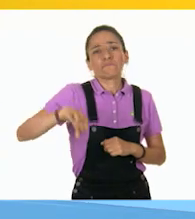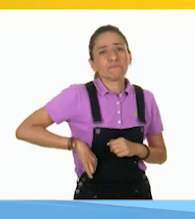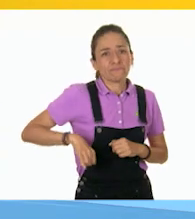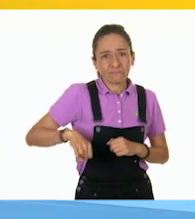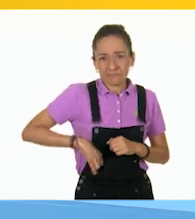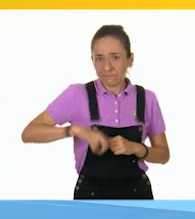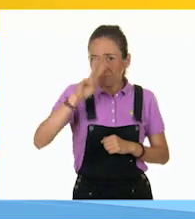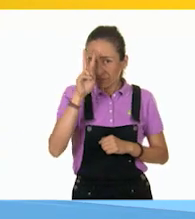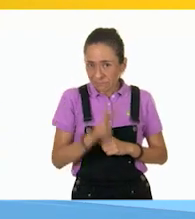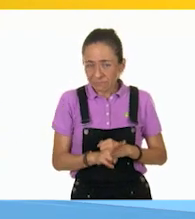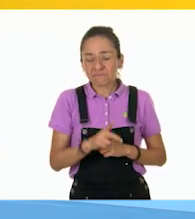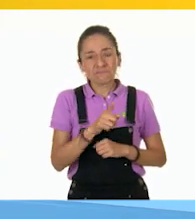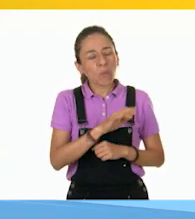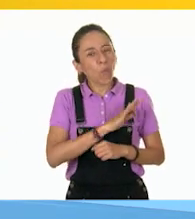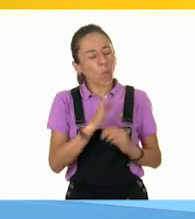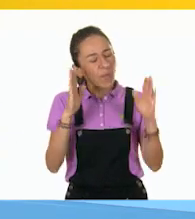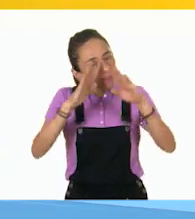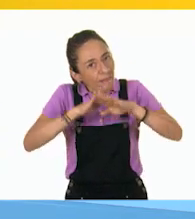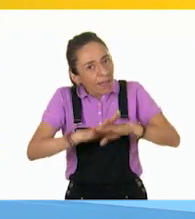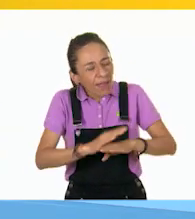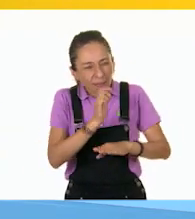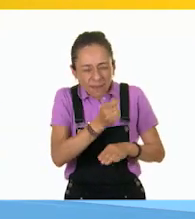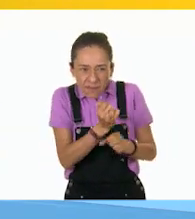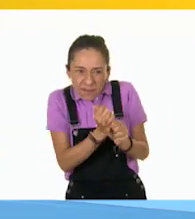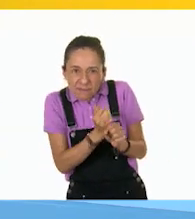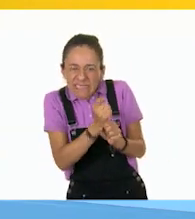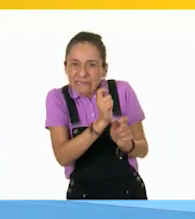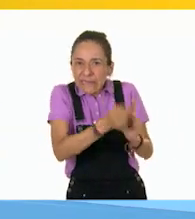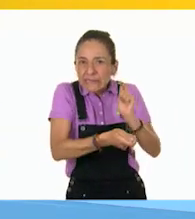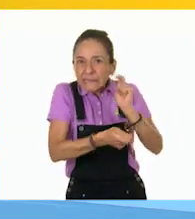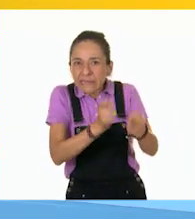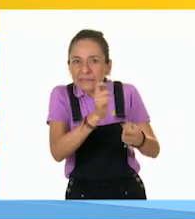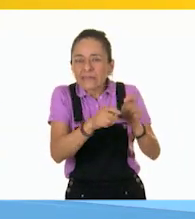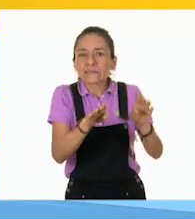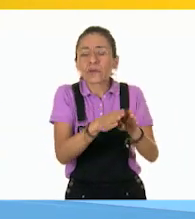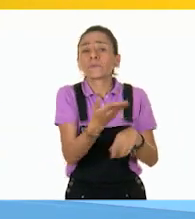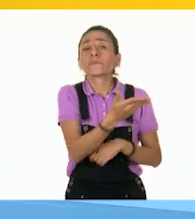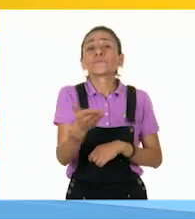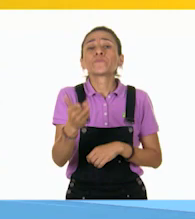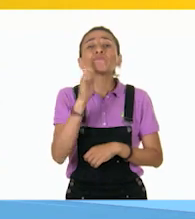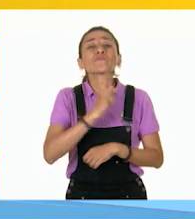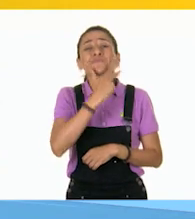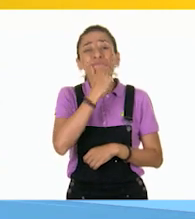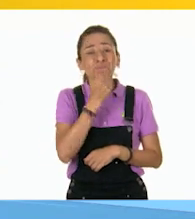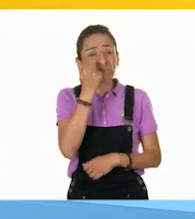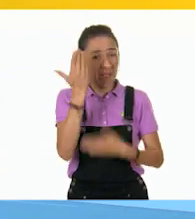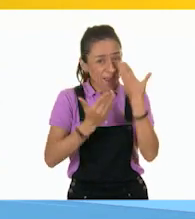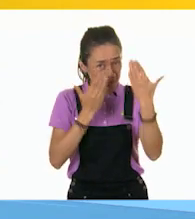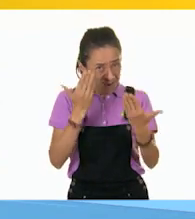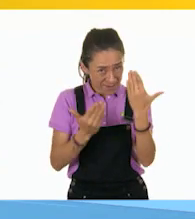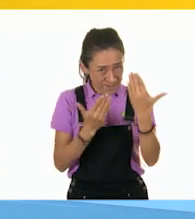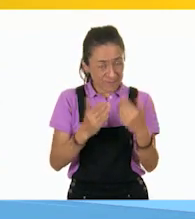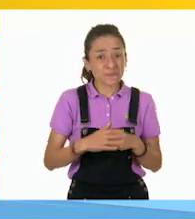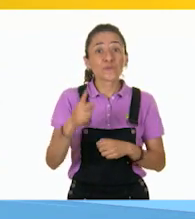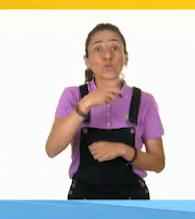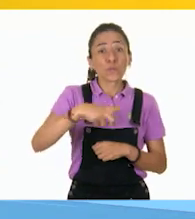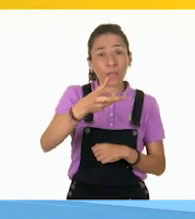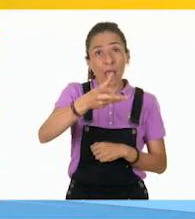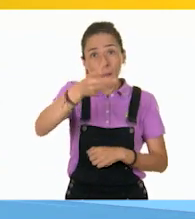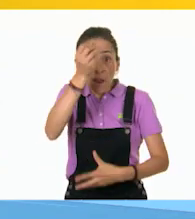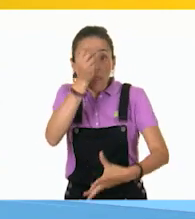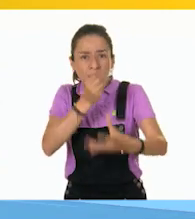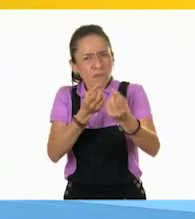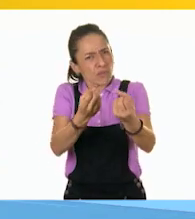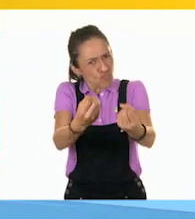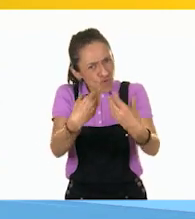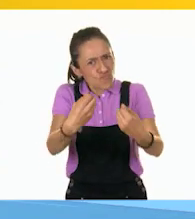resultar muy entretenido indagar acerca de ellos. Además, alumnas y alumnos, no olviden comentar lo que vayan aprendiendo,